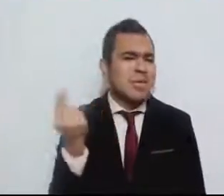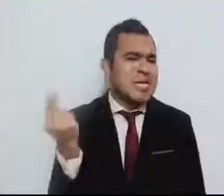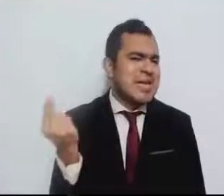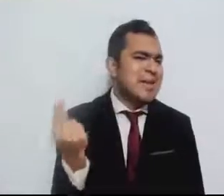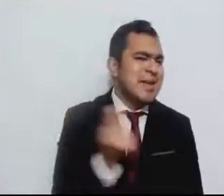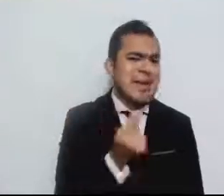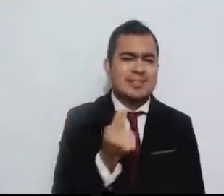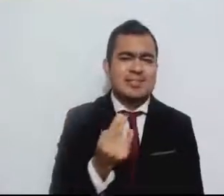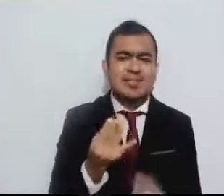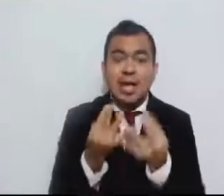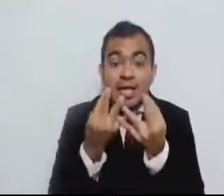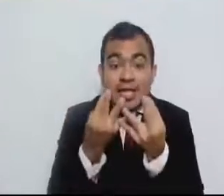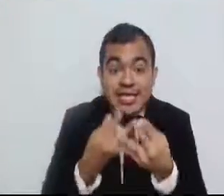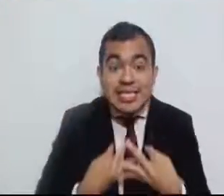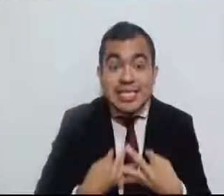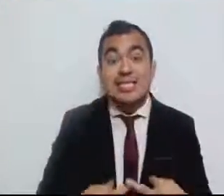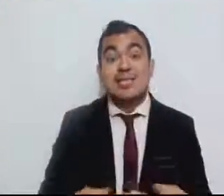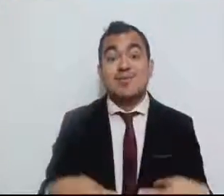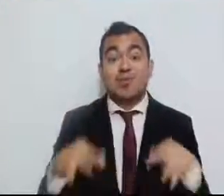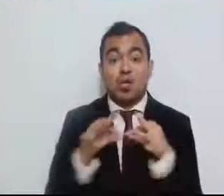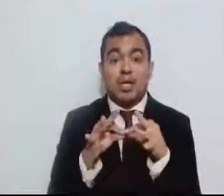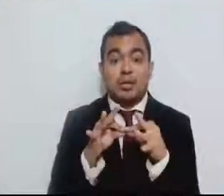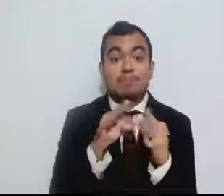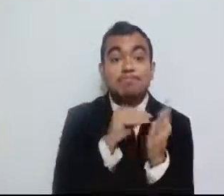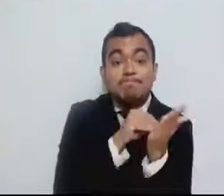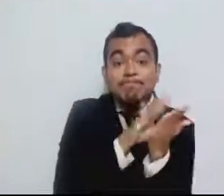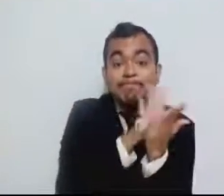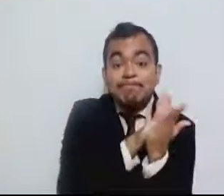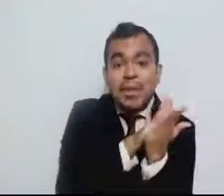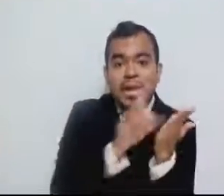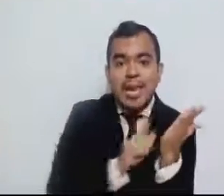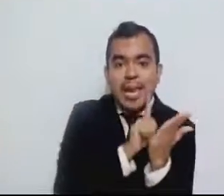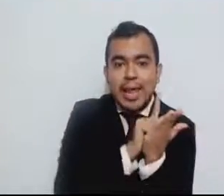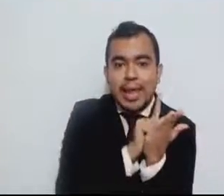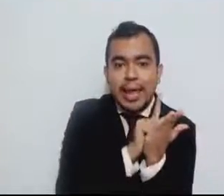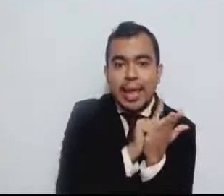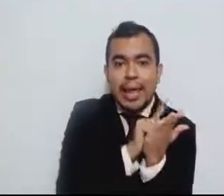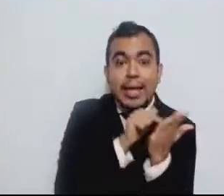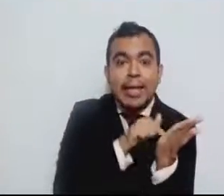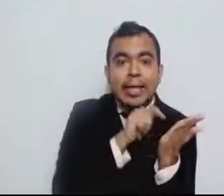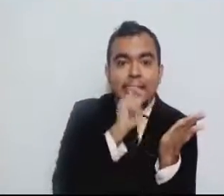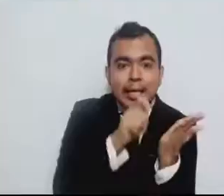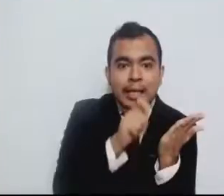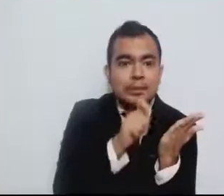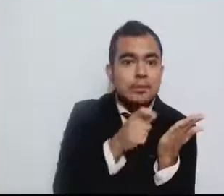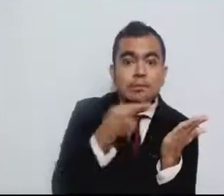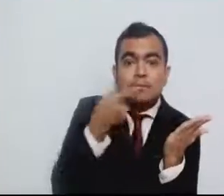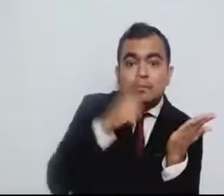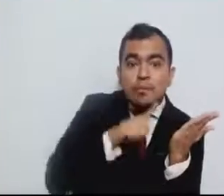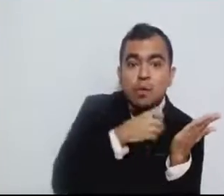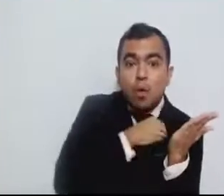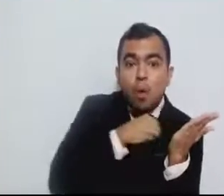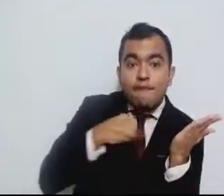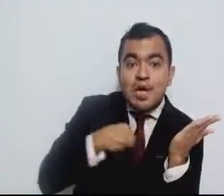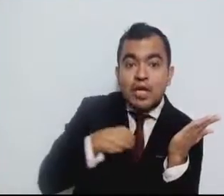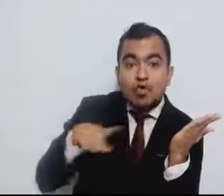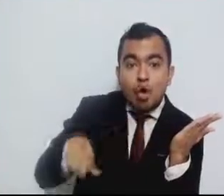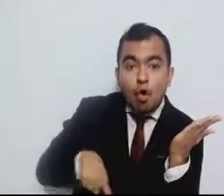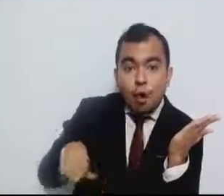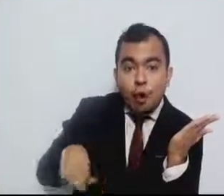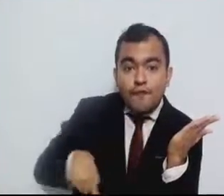en la ley, hacerla sustantiva y adjetiva. No podemos